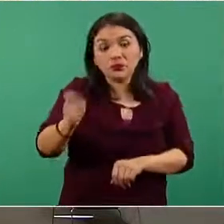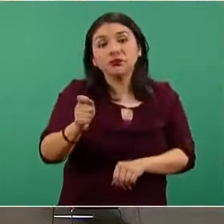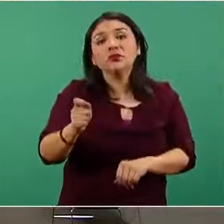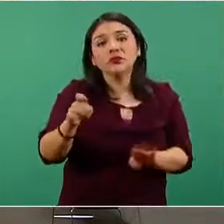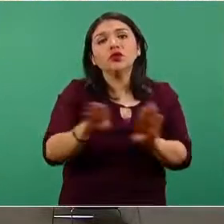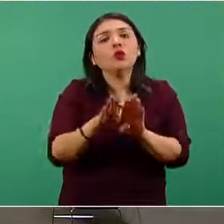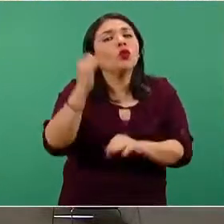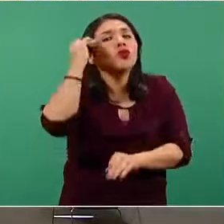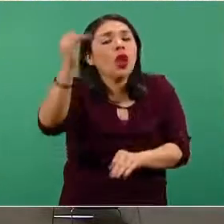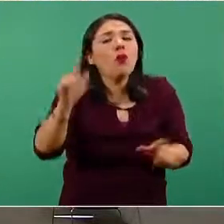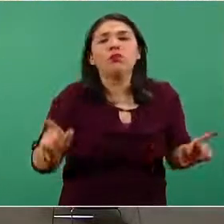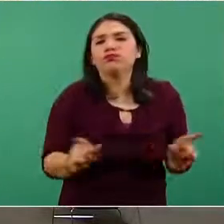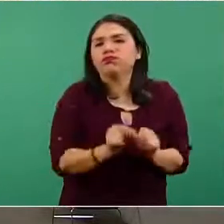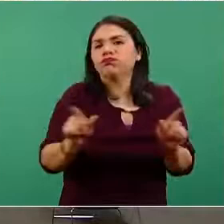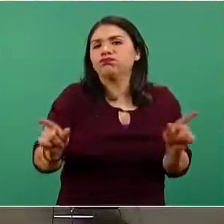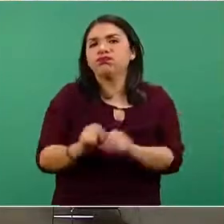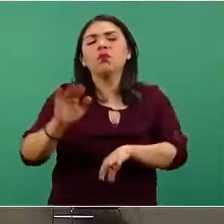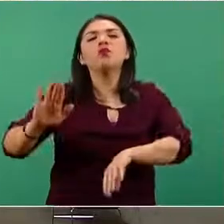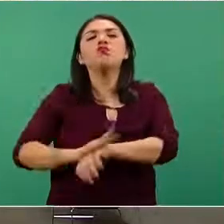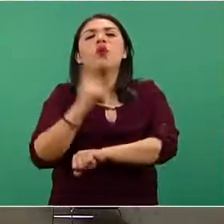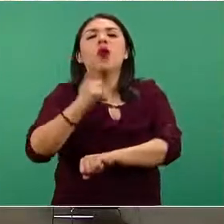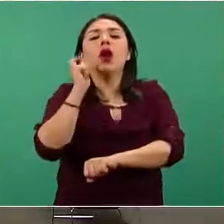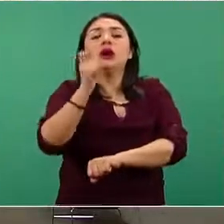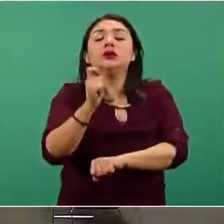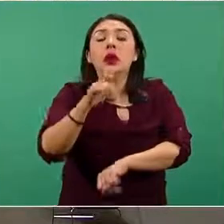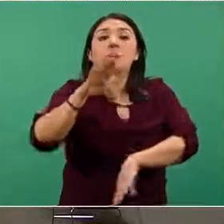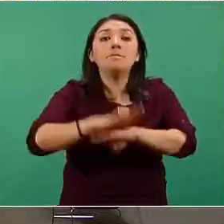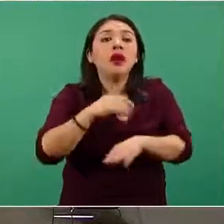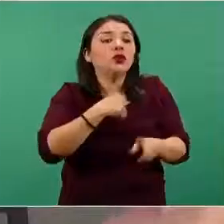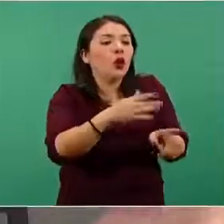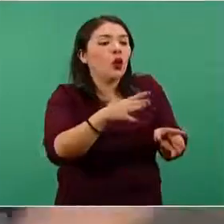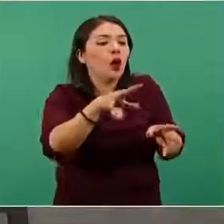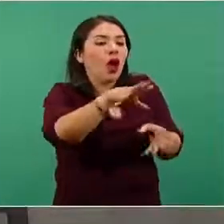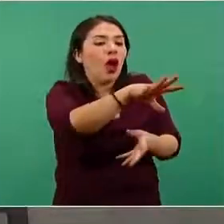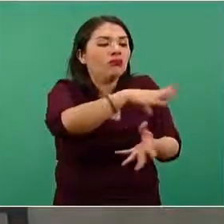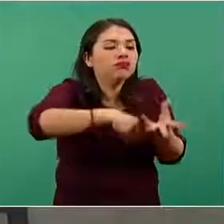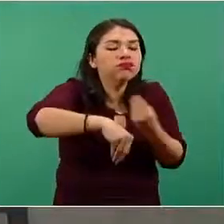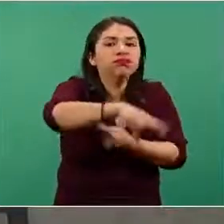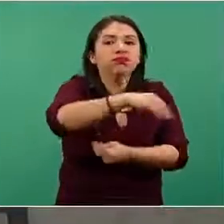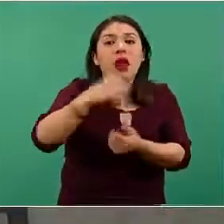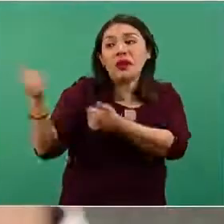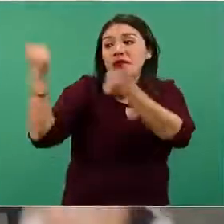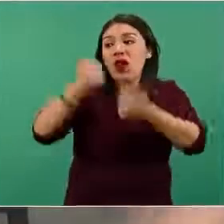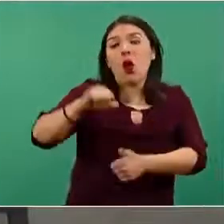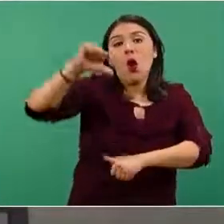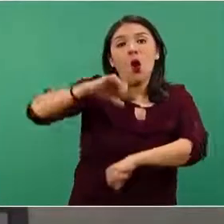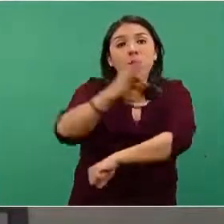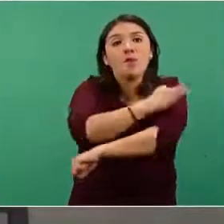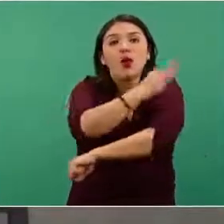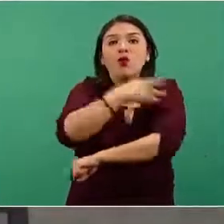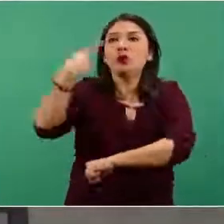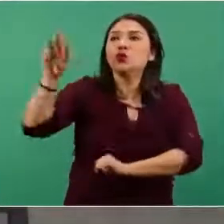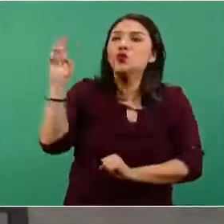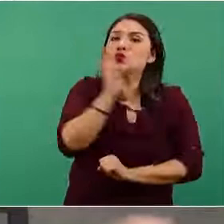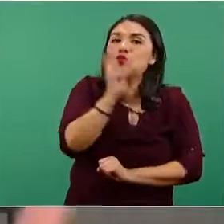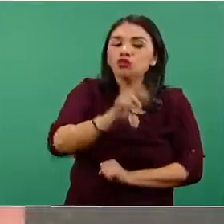vigencia muy corta, porque en la medida en que empecemos a utilizarlas, las de Sputnik que llegaron hoy, las de